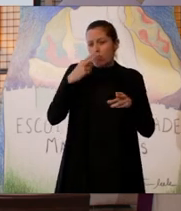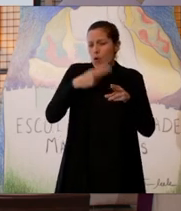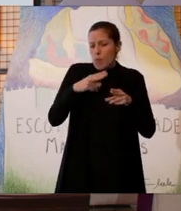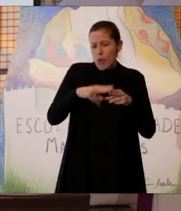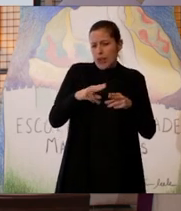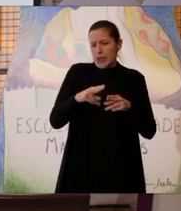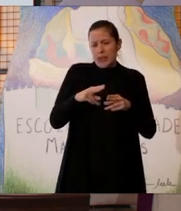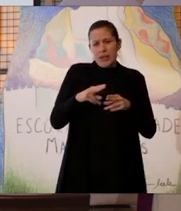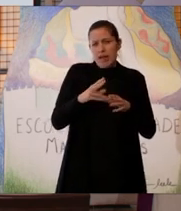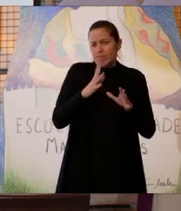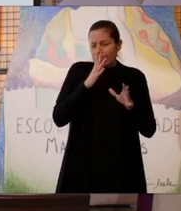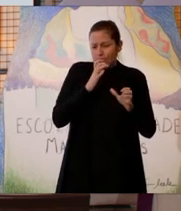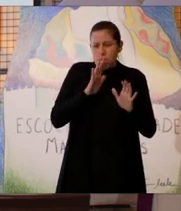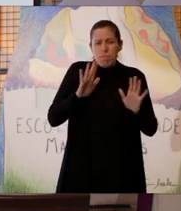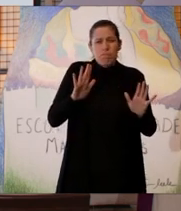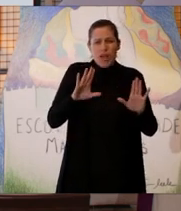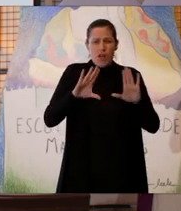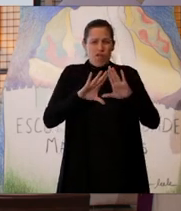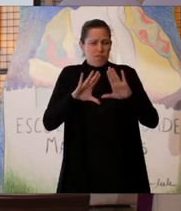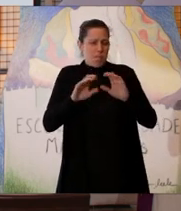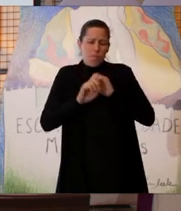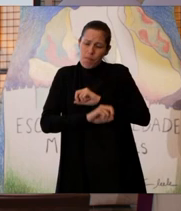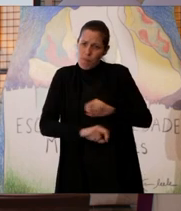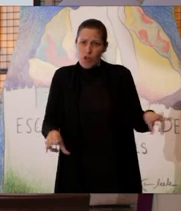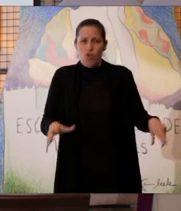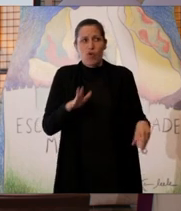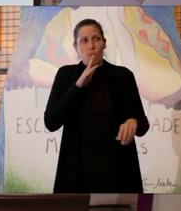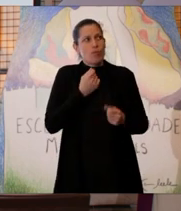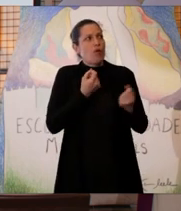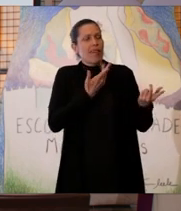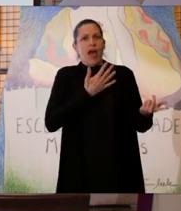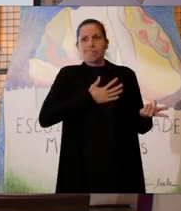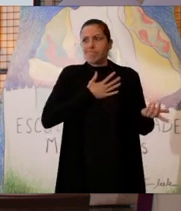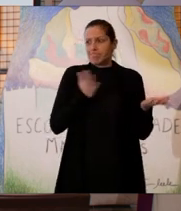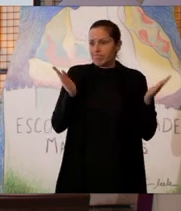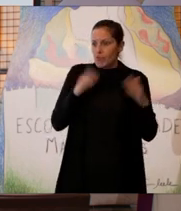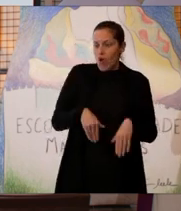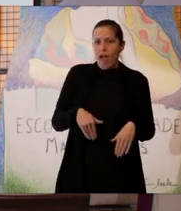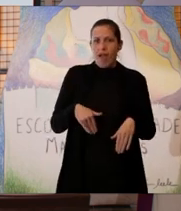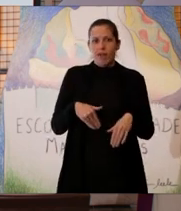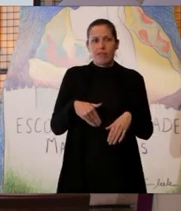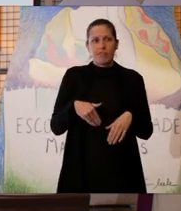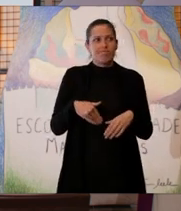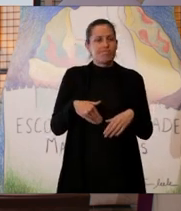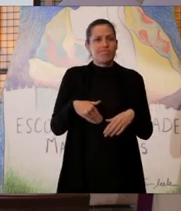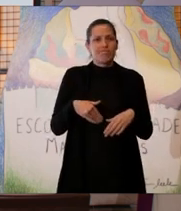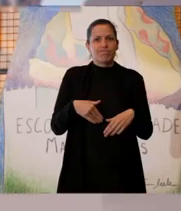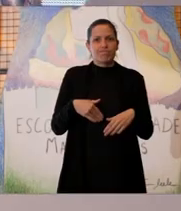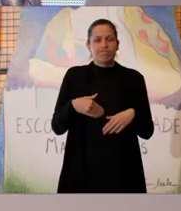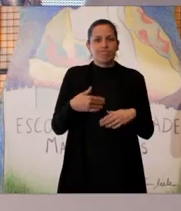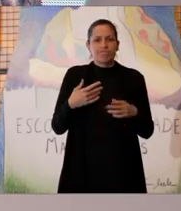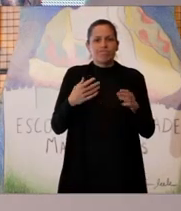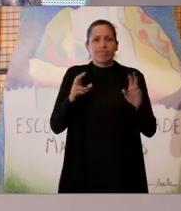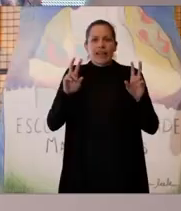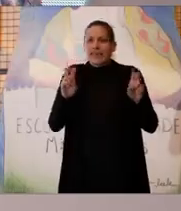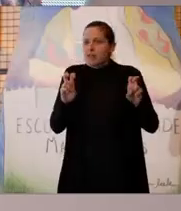además de la incomodidad de que estamos las mujeres están en la incomodidad y y el aspecto intolerable de que defendamos posiciones